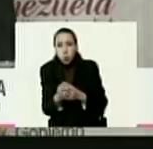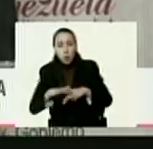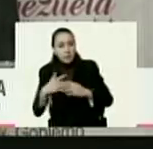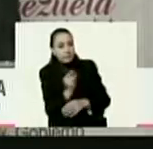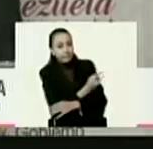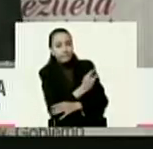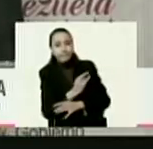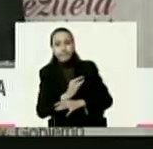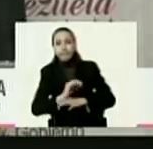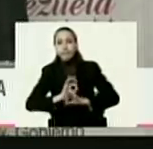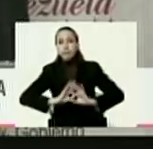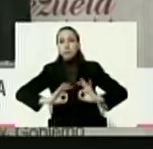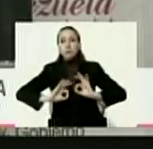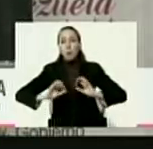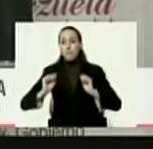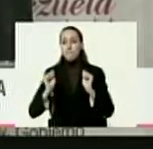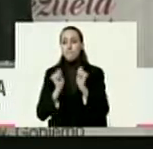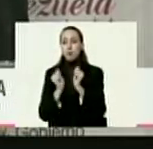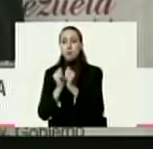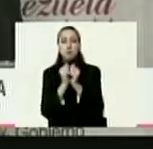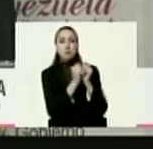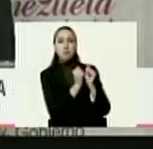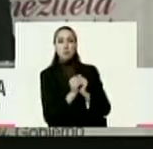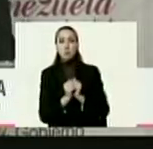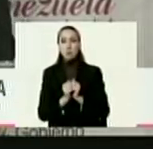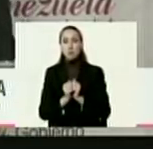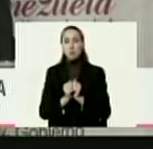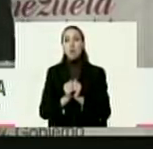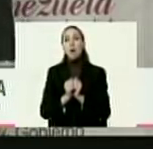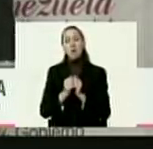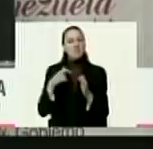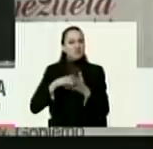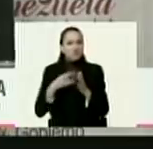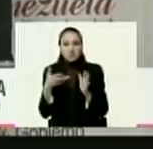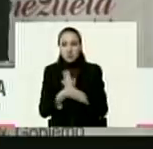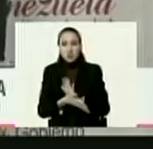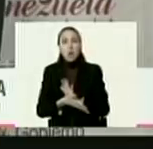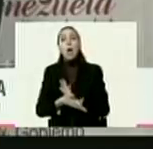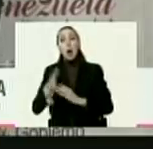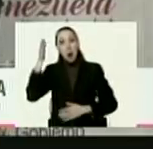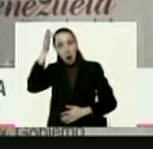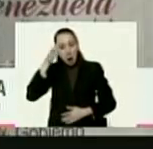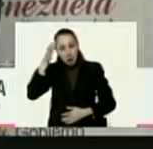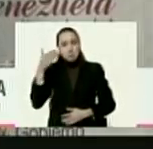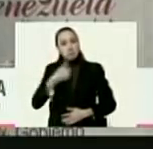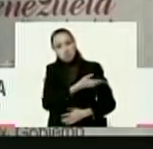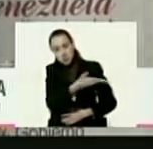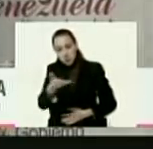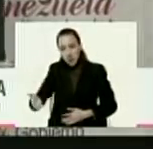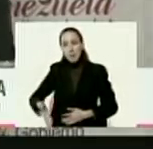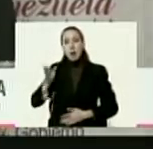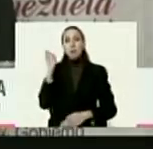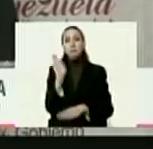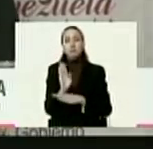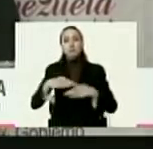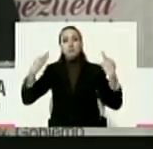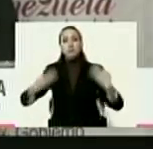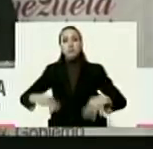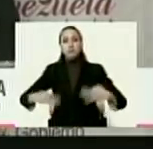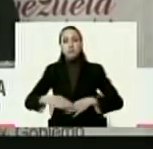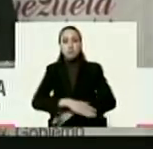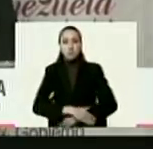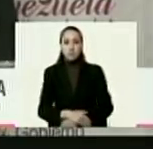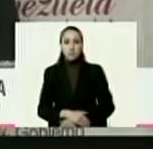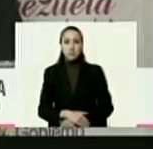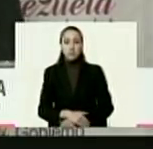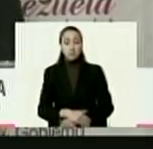solo crecerán las piedras. Sumemos nuestros corazones y conciencias humanas para que florezcan las piedras. Esta